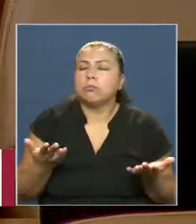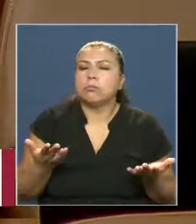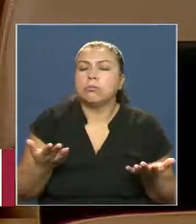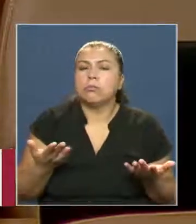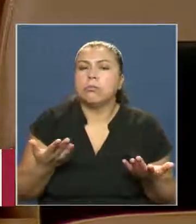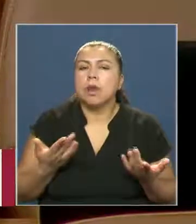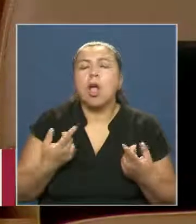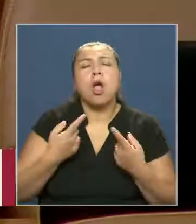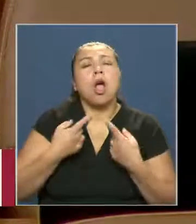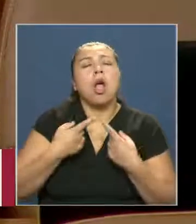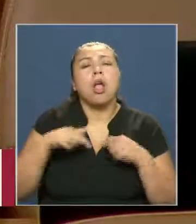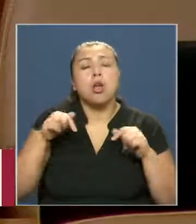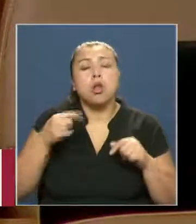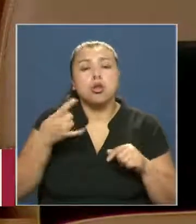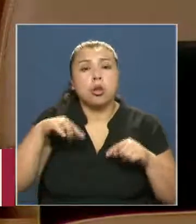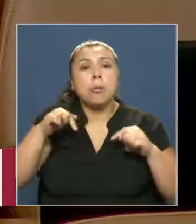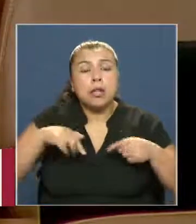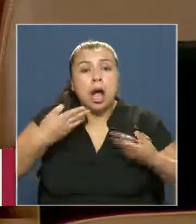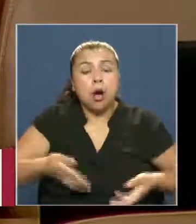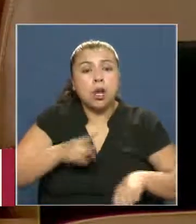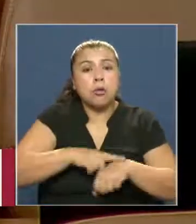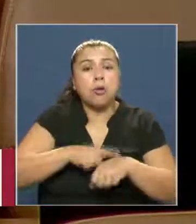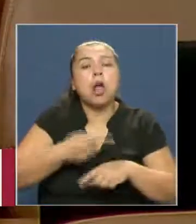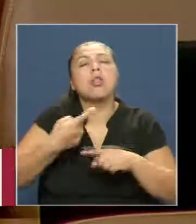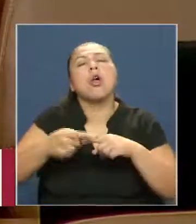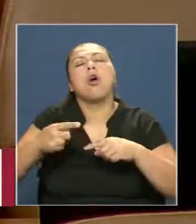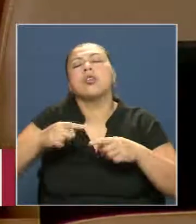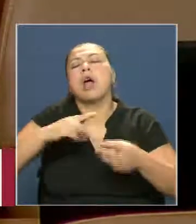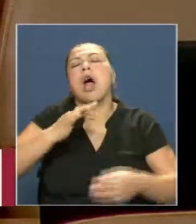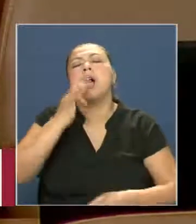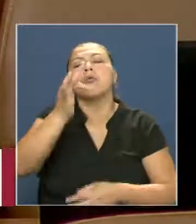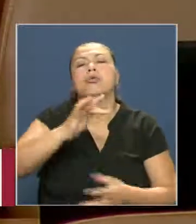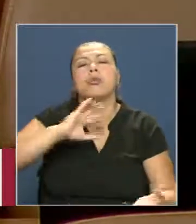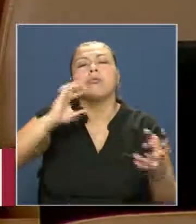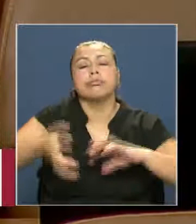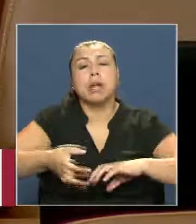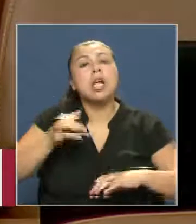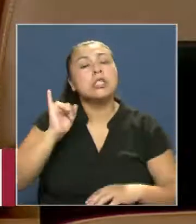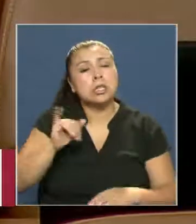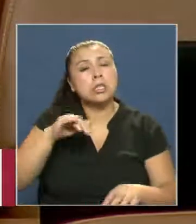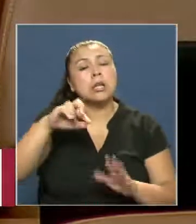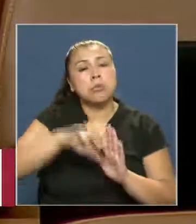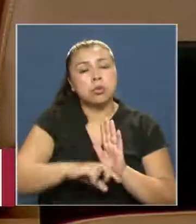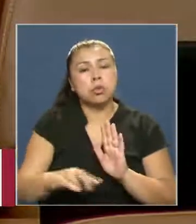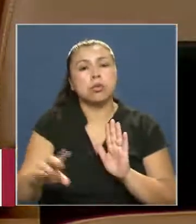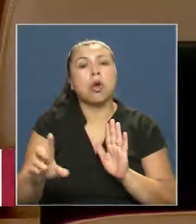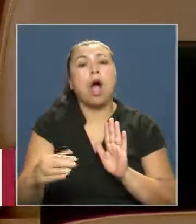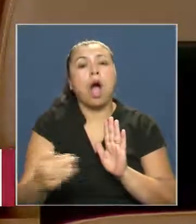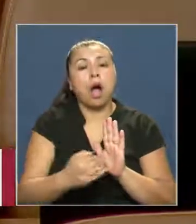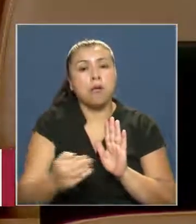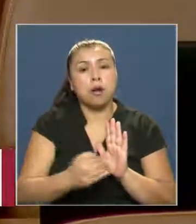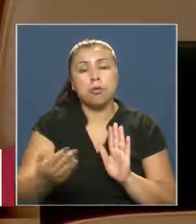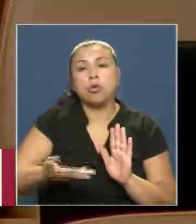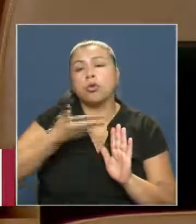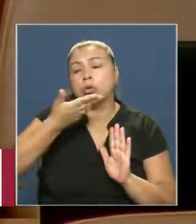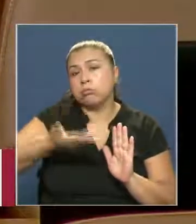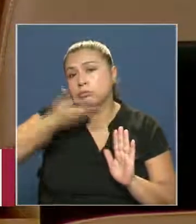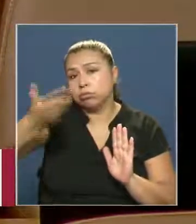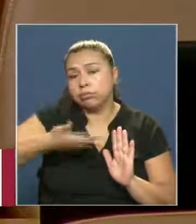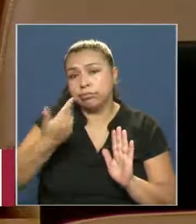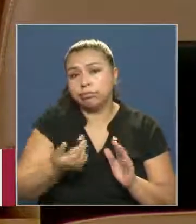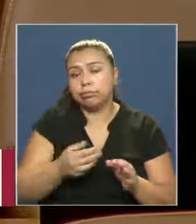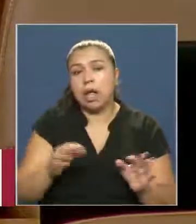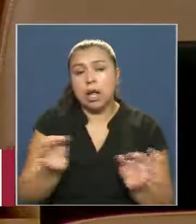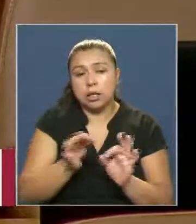otras catástrofes como los terremotos. Presidente, obviamente que votaré a favor de este proyecto con las aprensiones que he hecho saber.